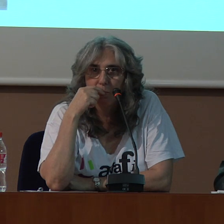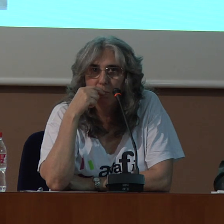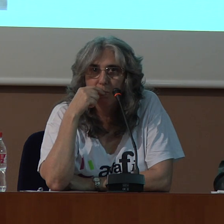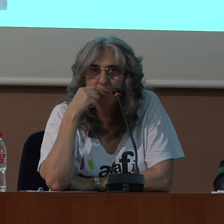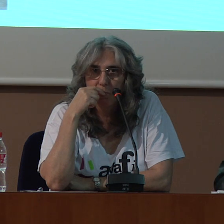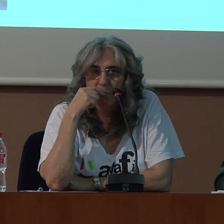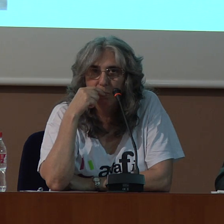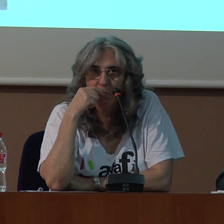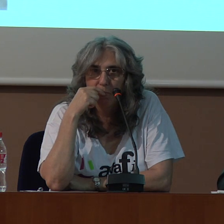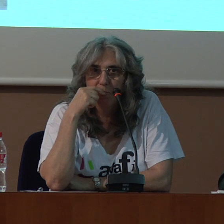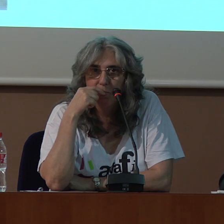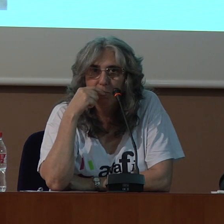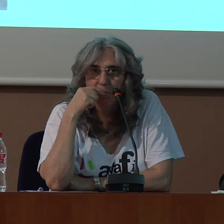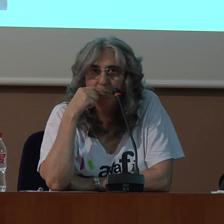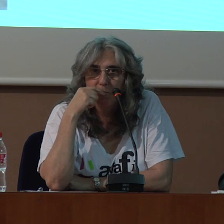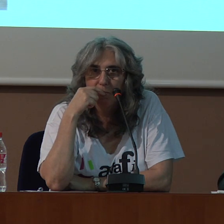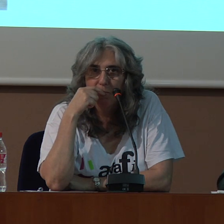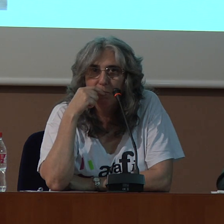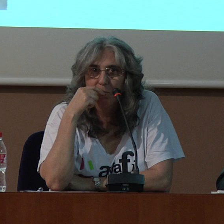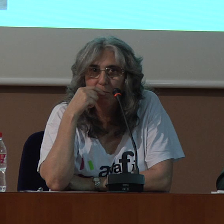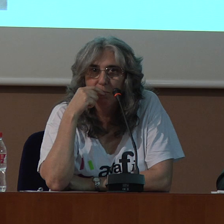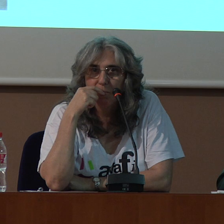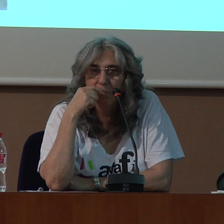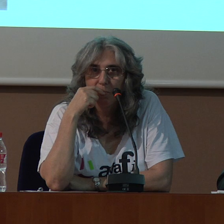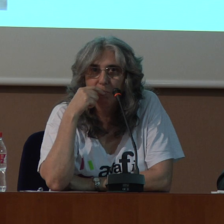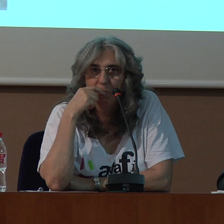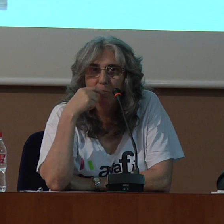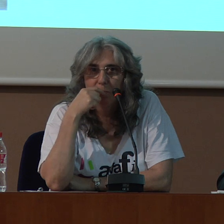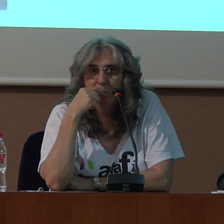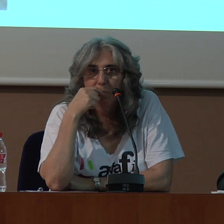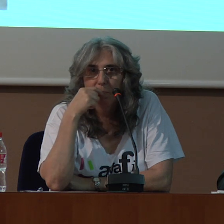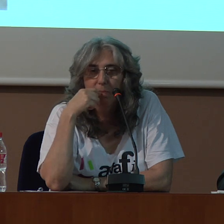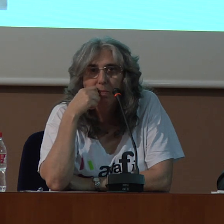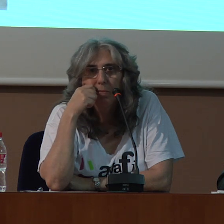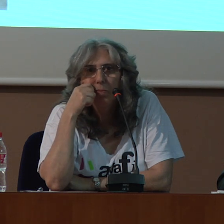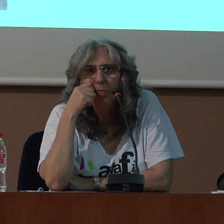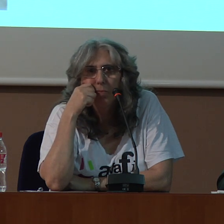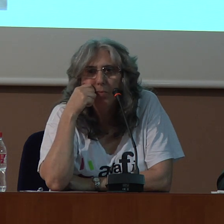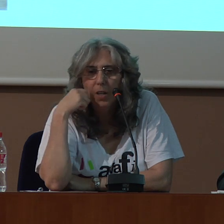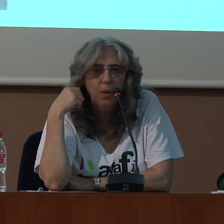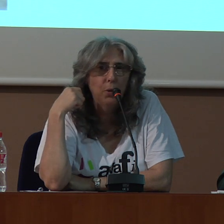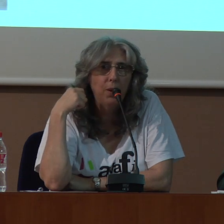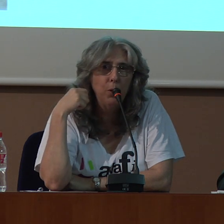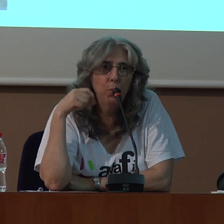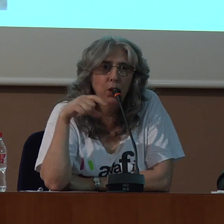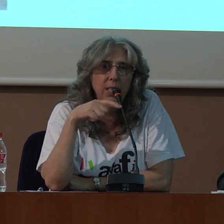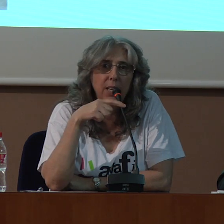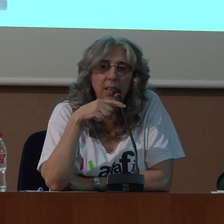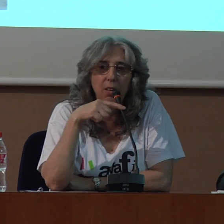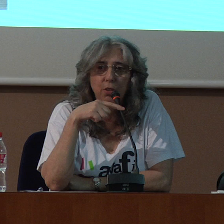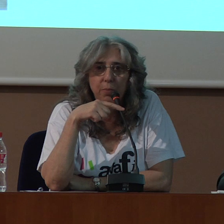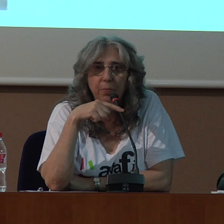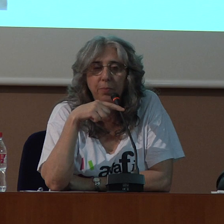la primera, así ya, como un cantante, qué bien. Bueno, yo soy Ana Belén y tengo una duda con el tema de... Por favor, un poco